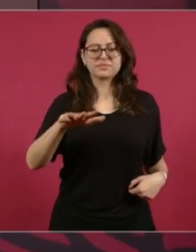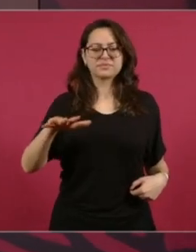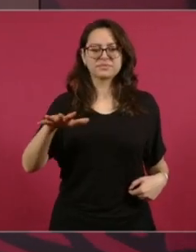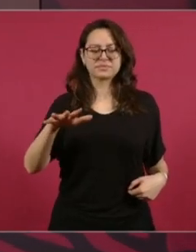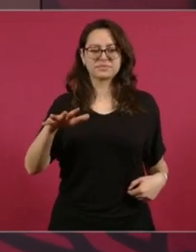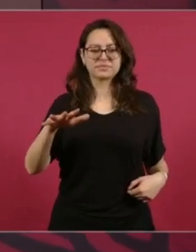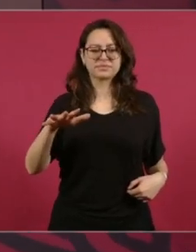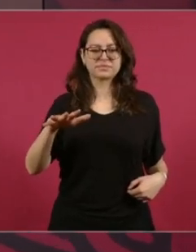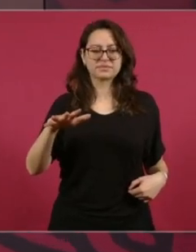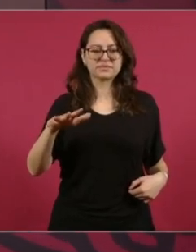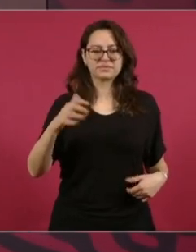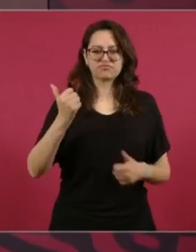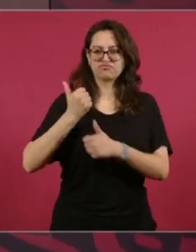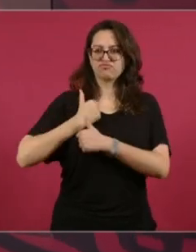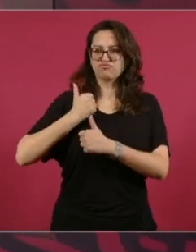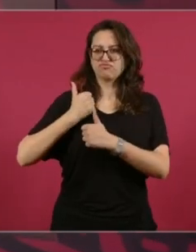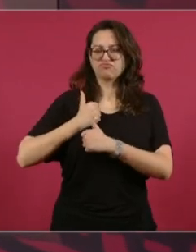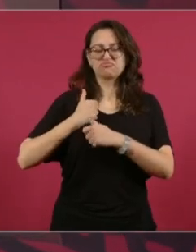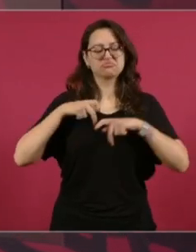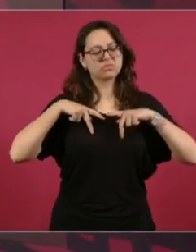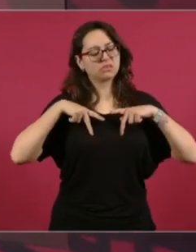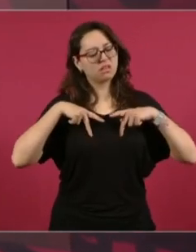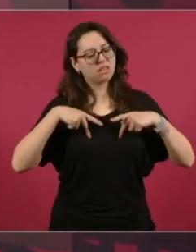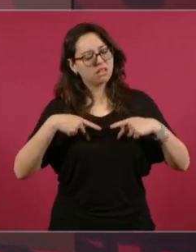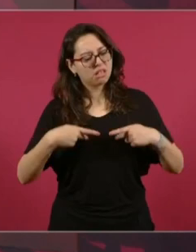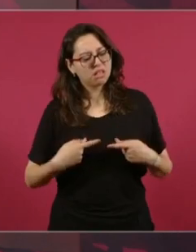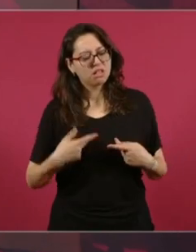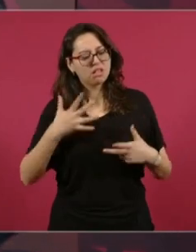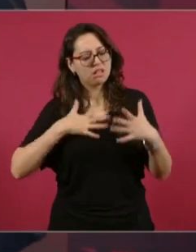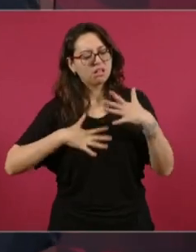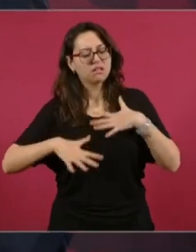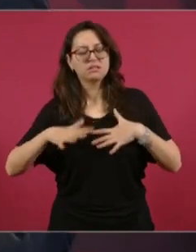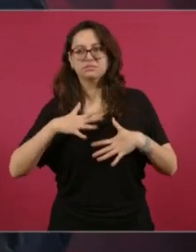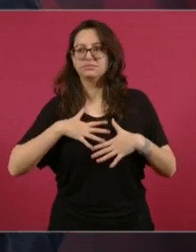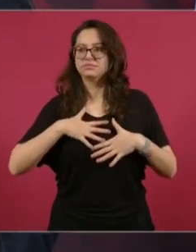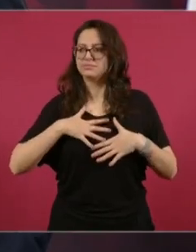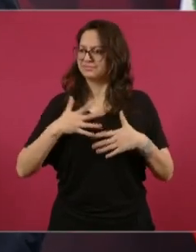a su tropa, ánimo,